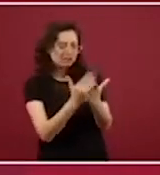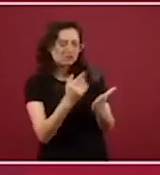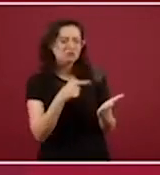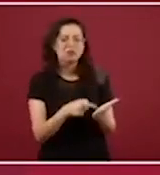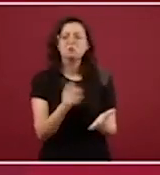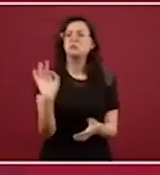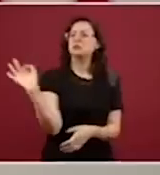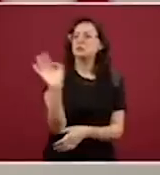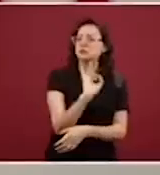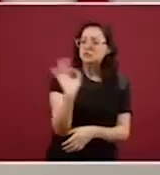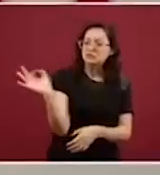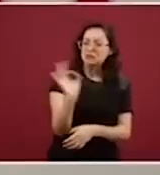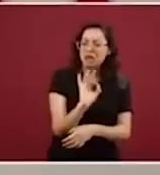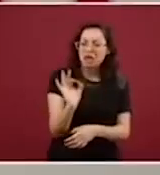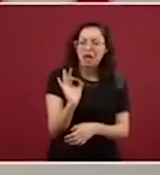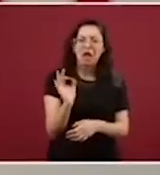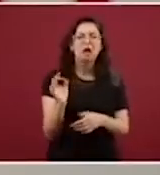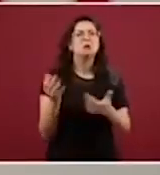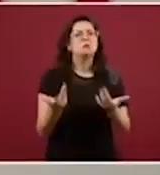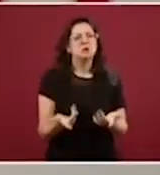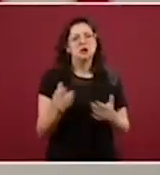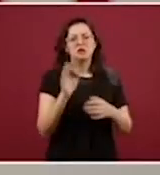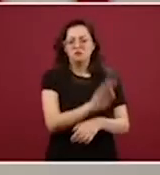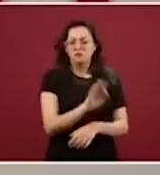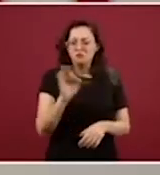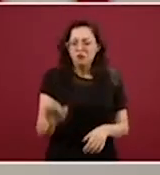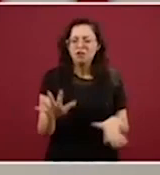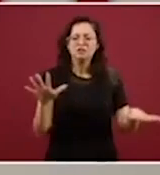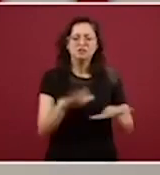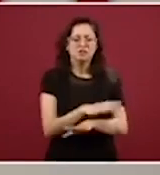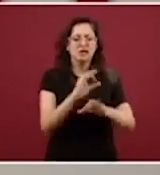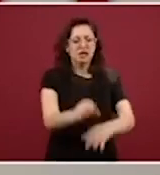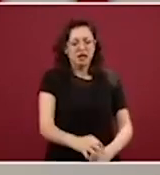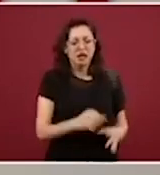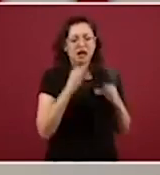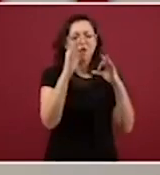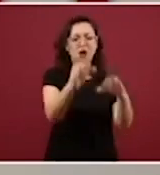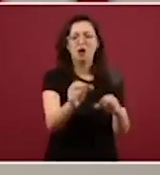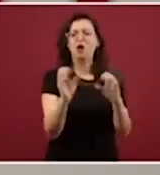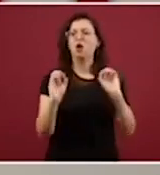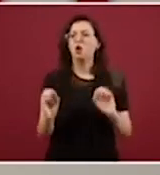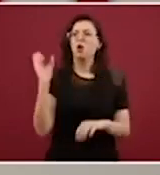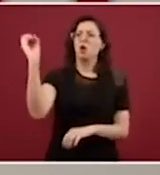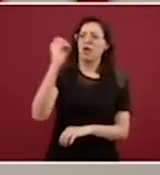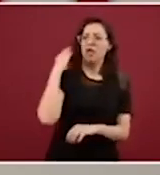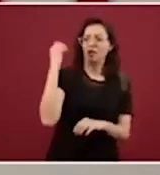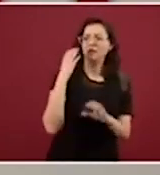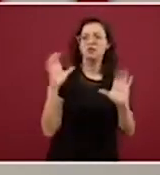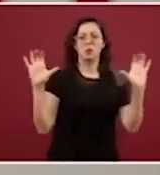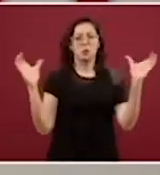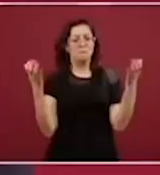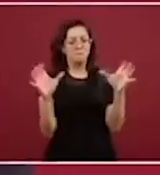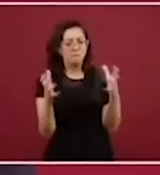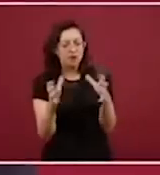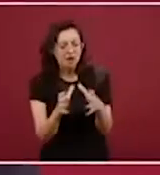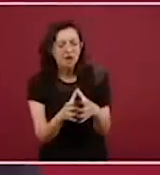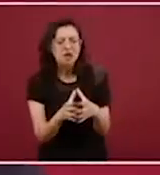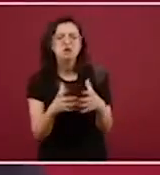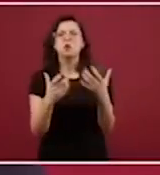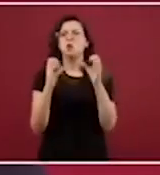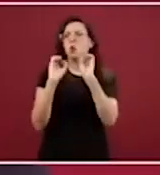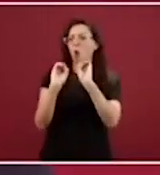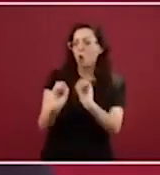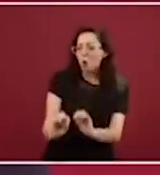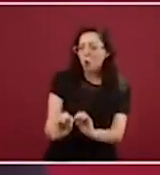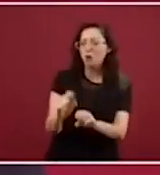posposiciones, reducciones o cancelaciones de eventos, pero no es saludable que eso se haga sin una base técnica, porque